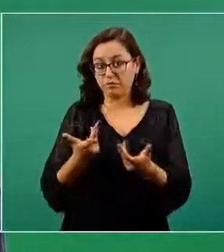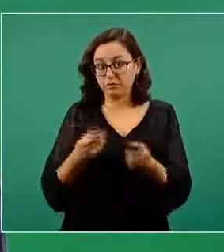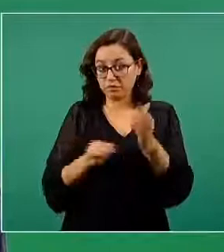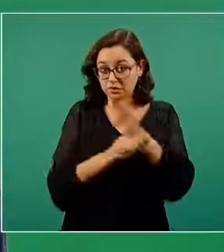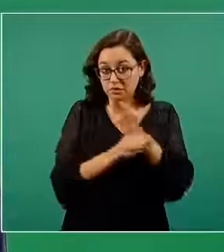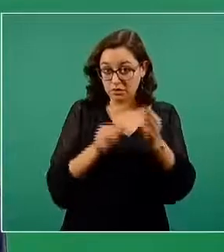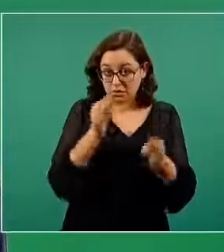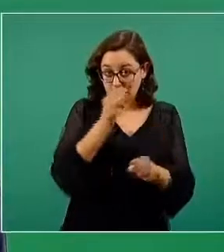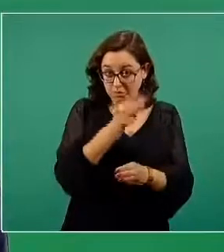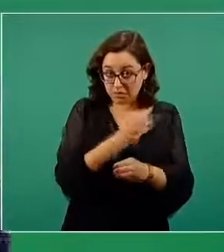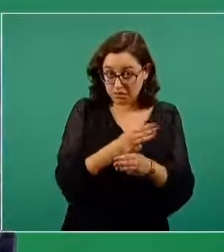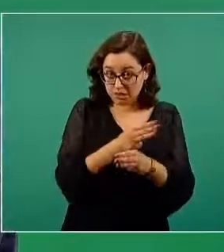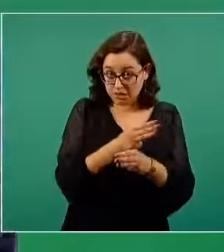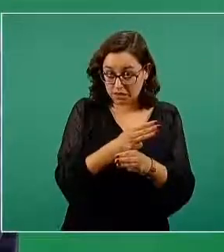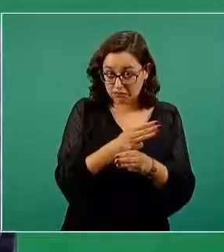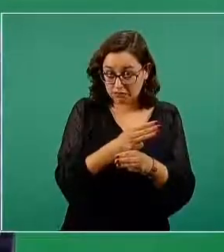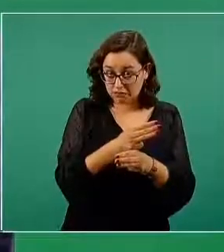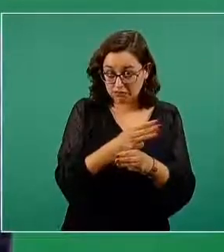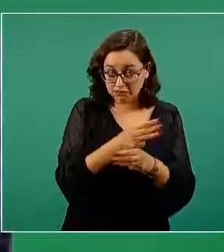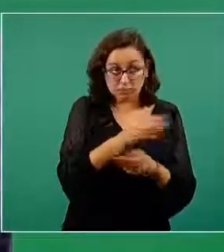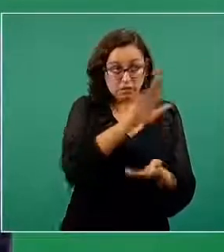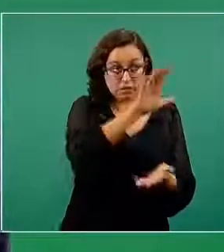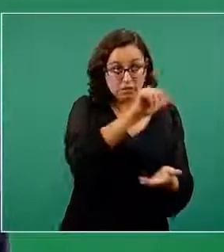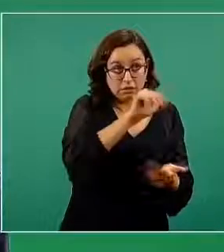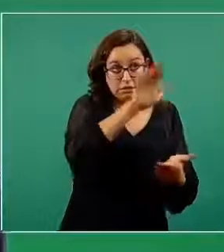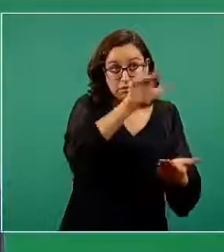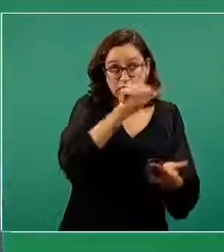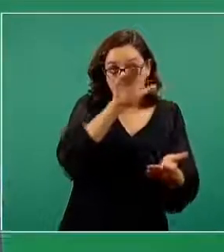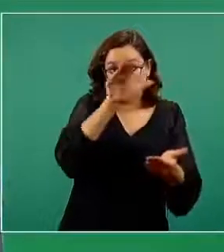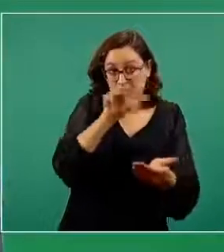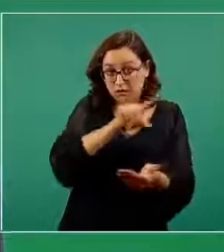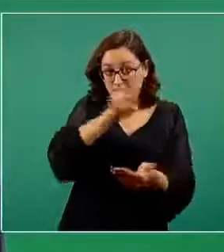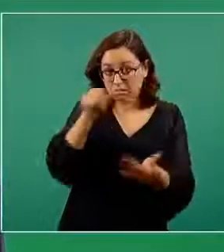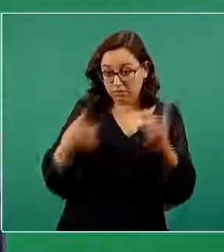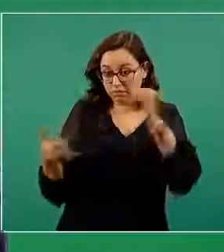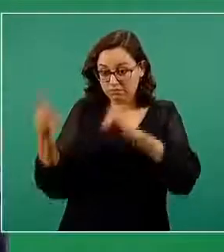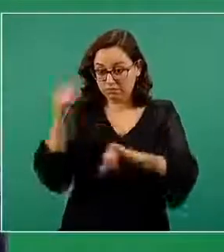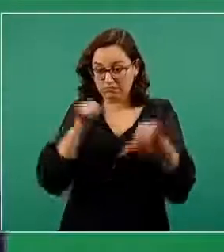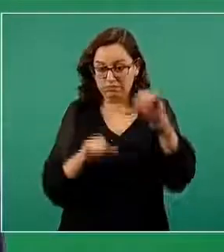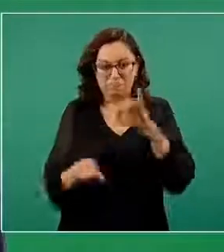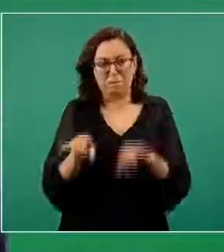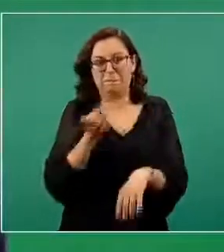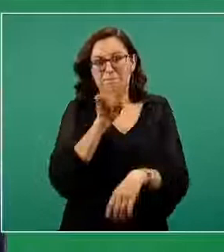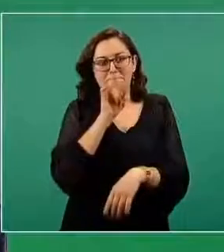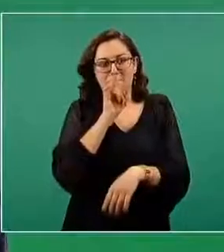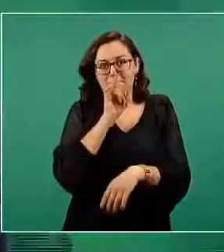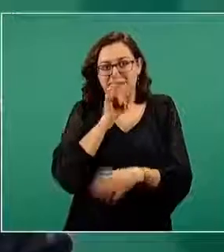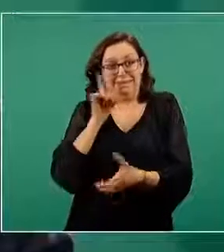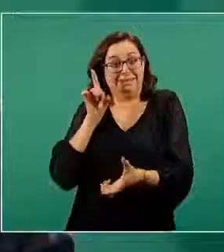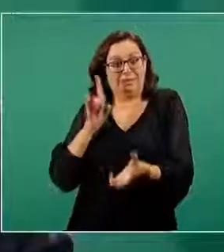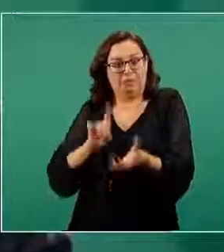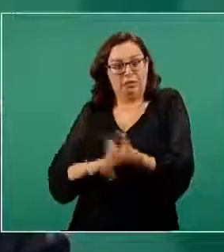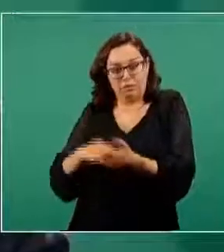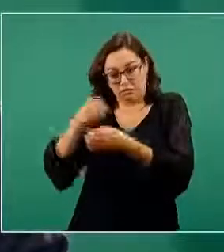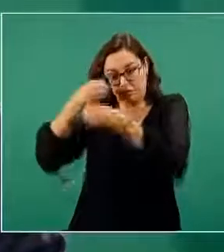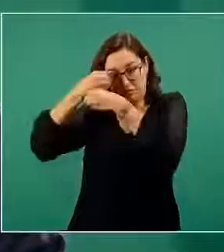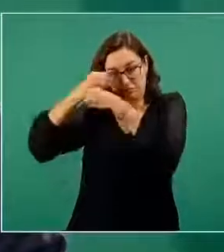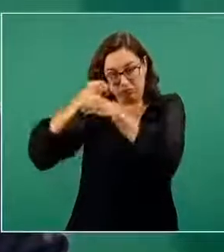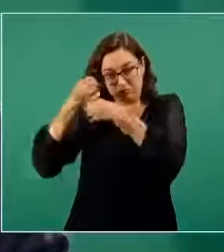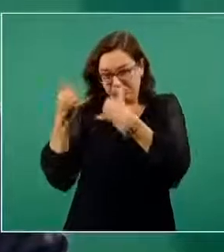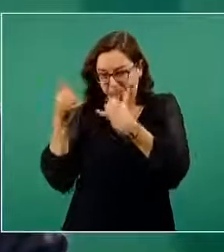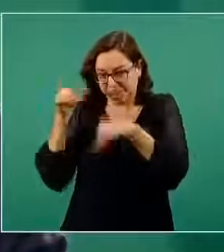sintéticos, no es material que tenga que extraerse de algún producto vegetal o de un producto mineral, son